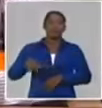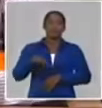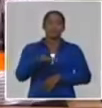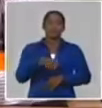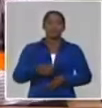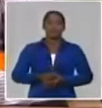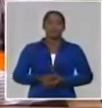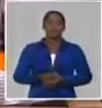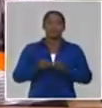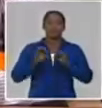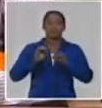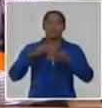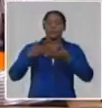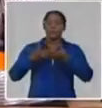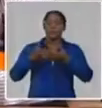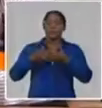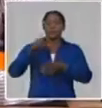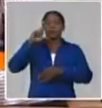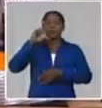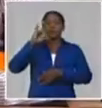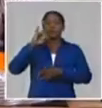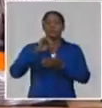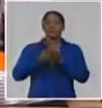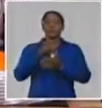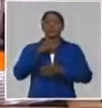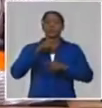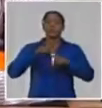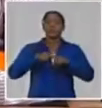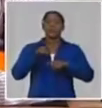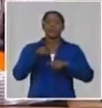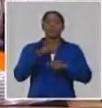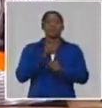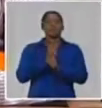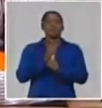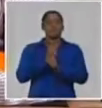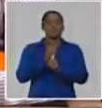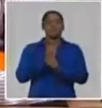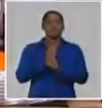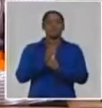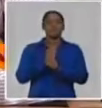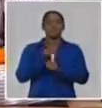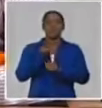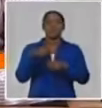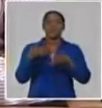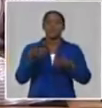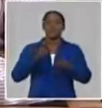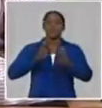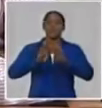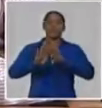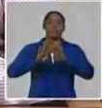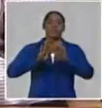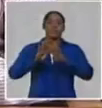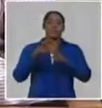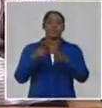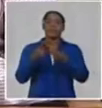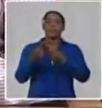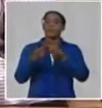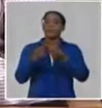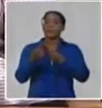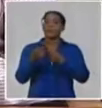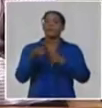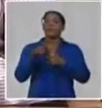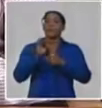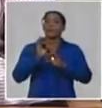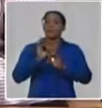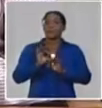CIME está trabajando de manera acelerada en la creación de condiciones en una red de tiendas para la venta mayorista en